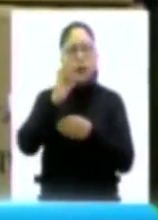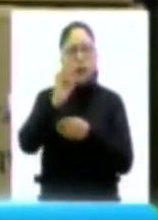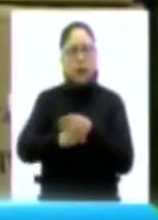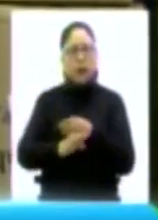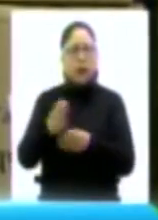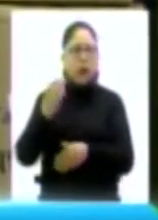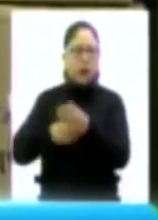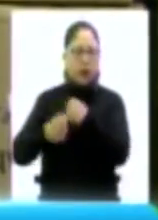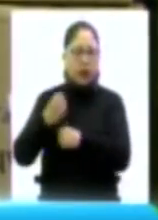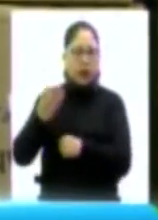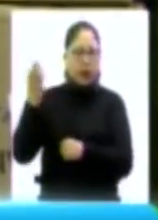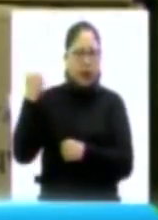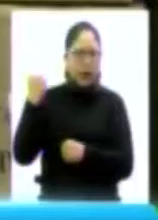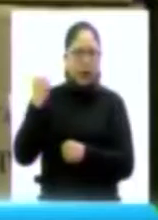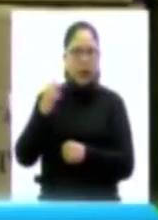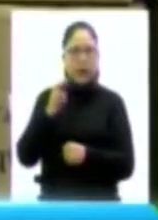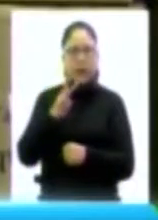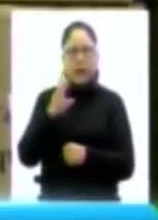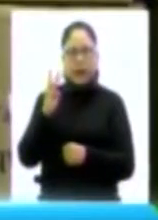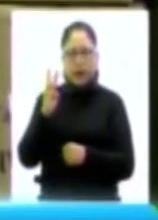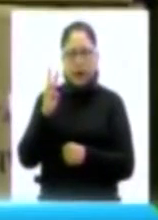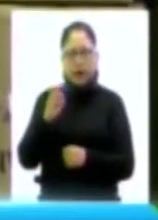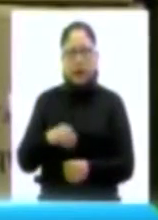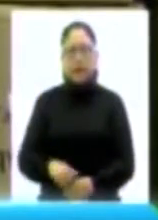año pasado,